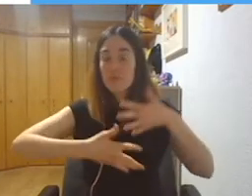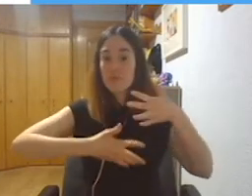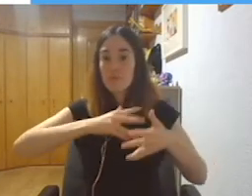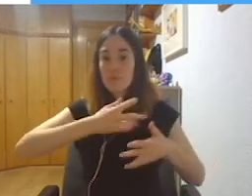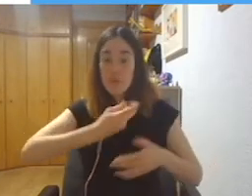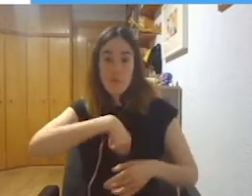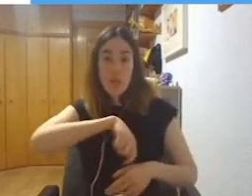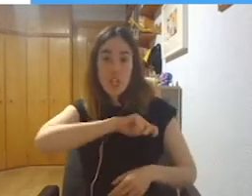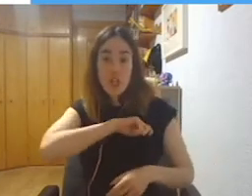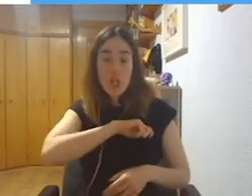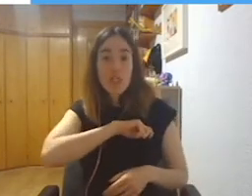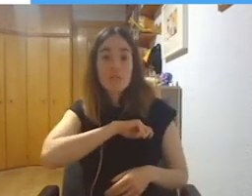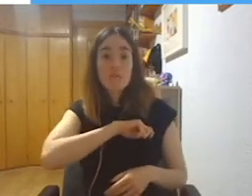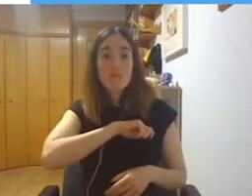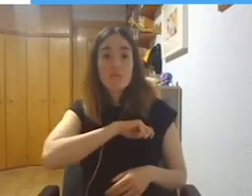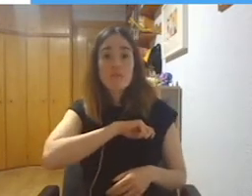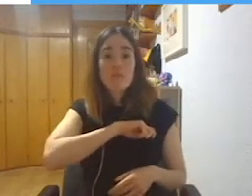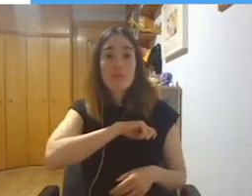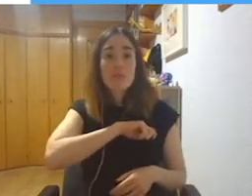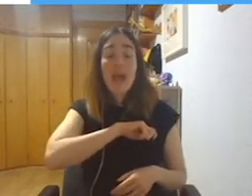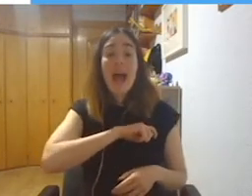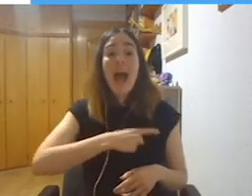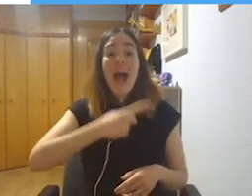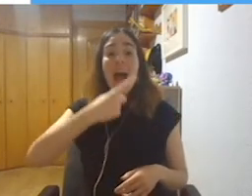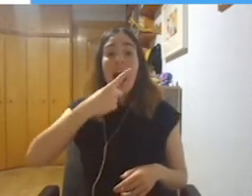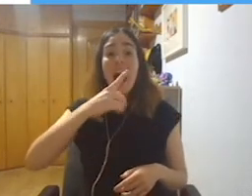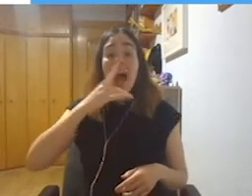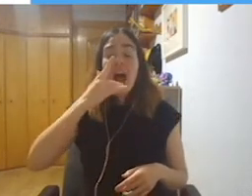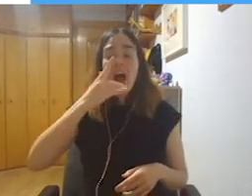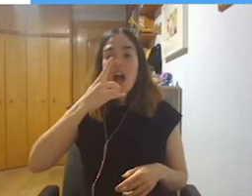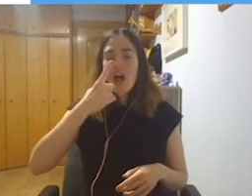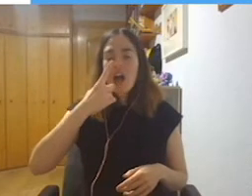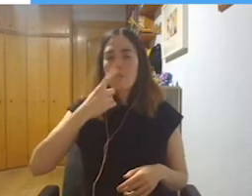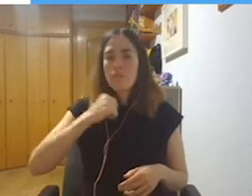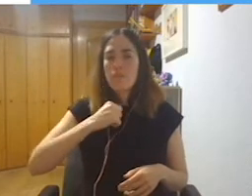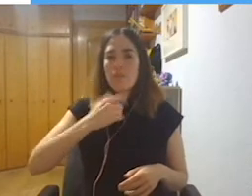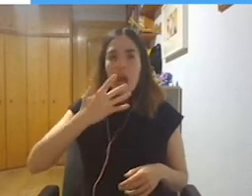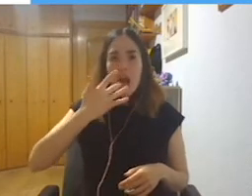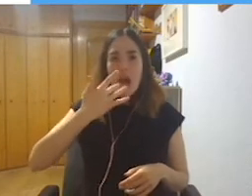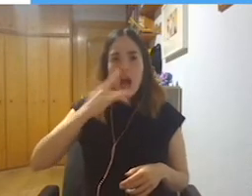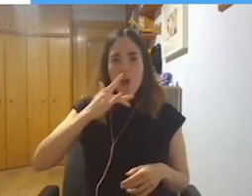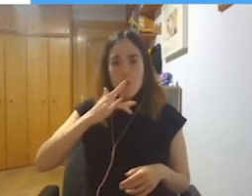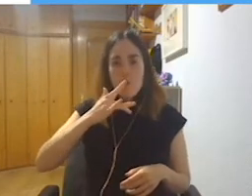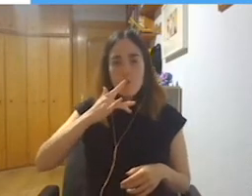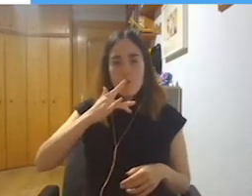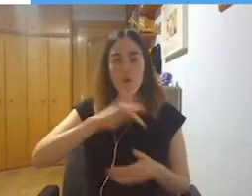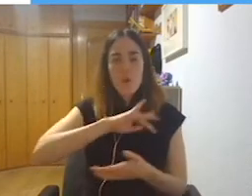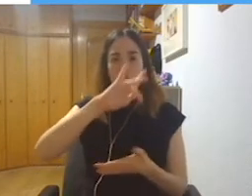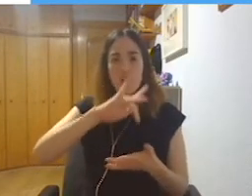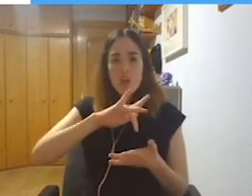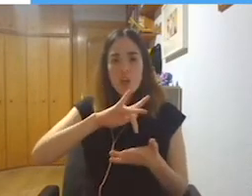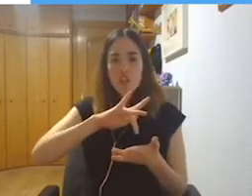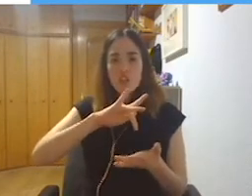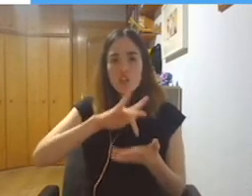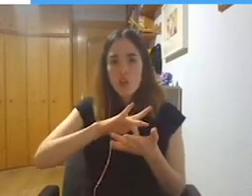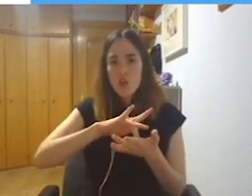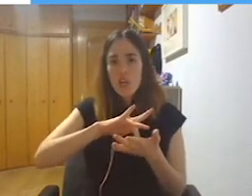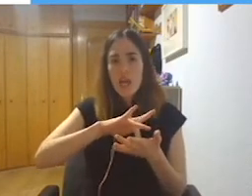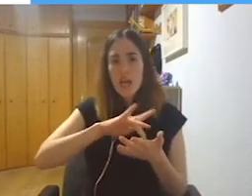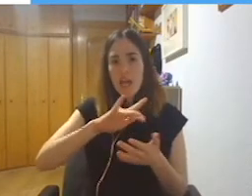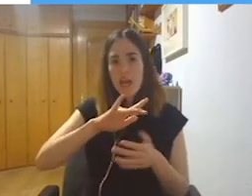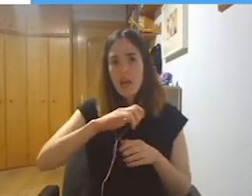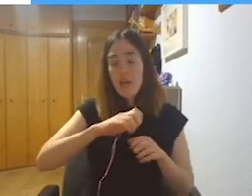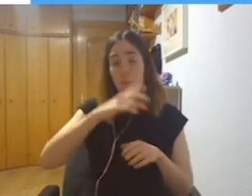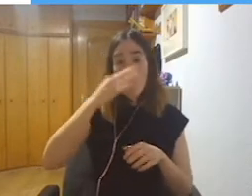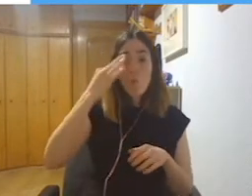de signos española. En azul tenemos el total de mujeres signadas y en rojo el